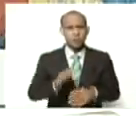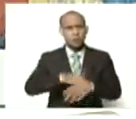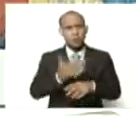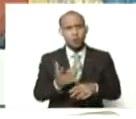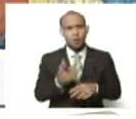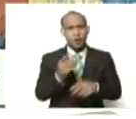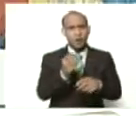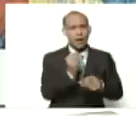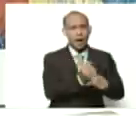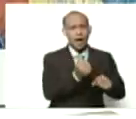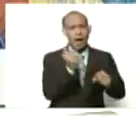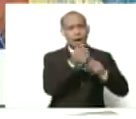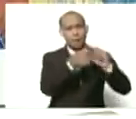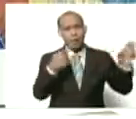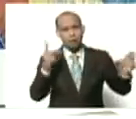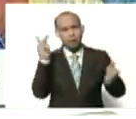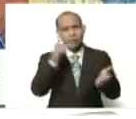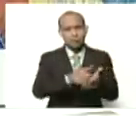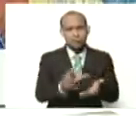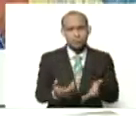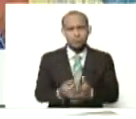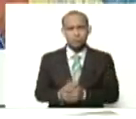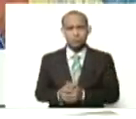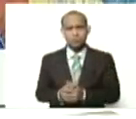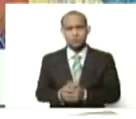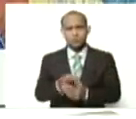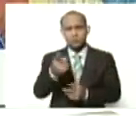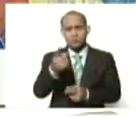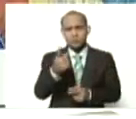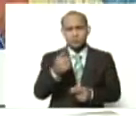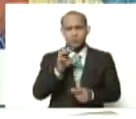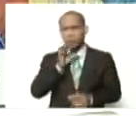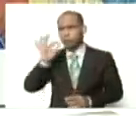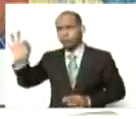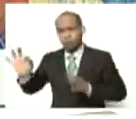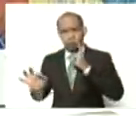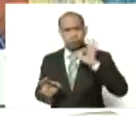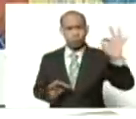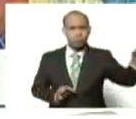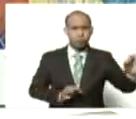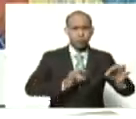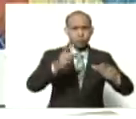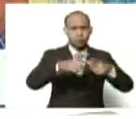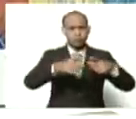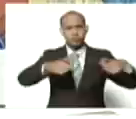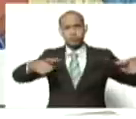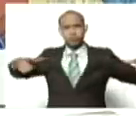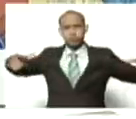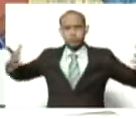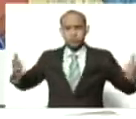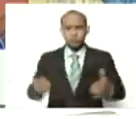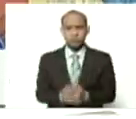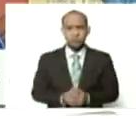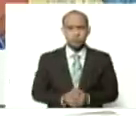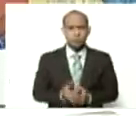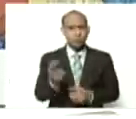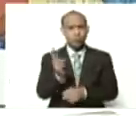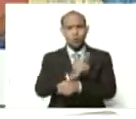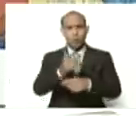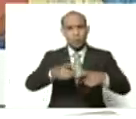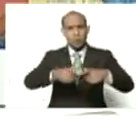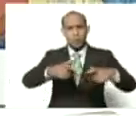Amazonas llegó. Entonces, bueno, esa transmisión de uno al otro en una densidad poblacional intensa,